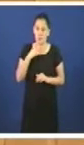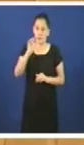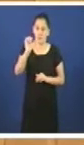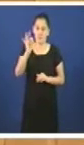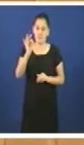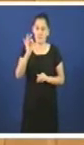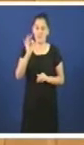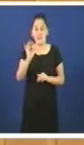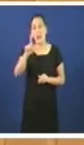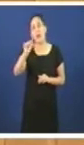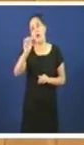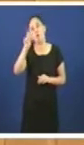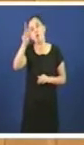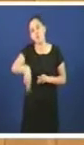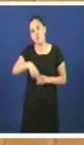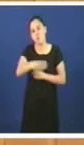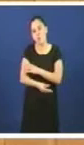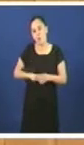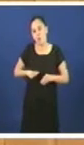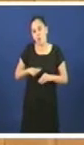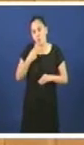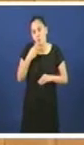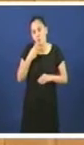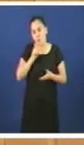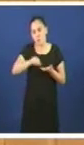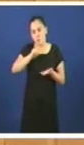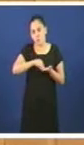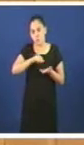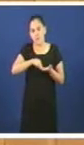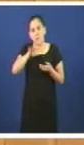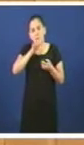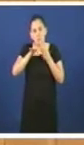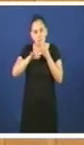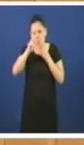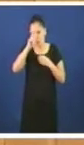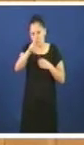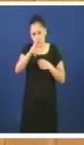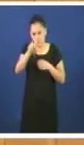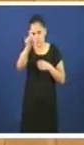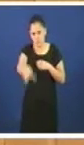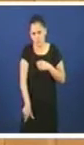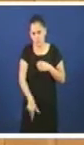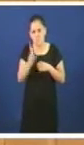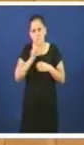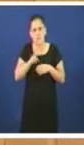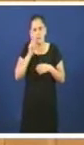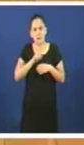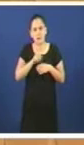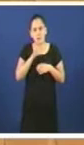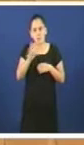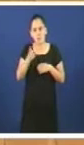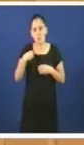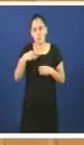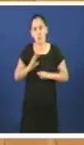y nunca fallon en galego con todo el respeto del mundo a figura de castelao un experto a propia peripecia vital